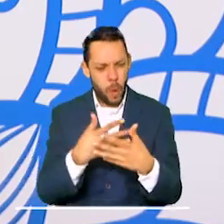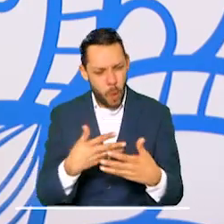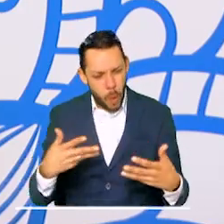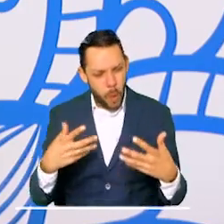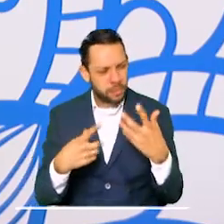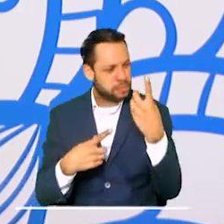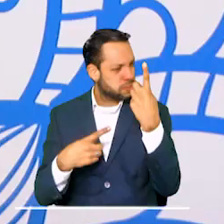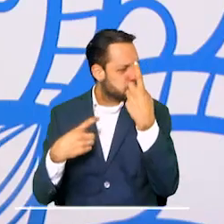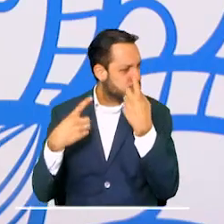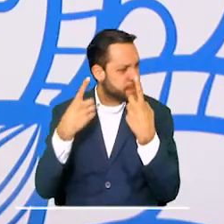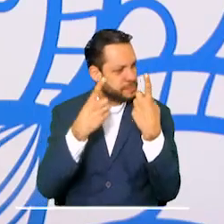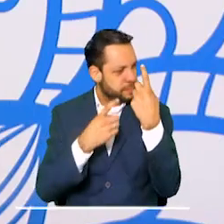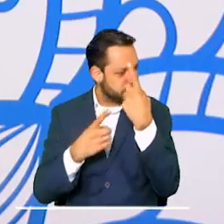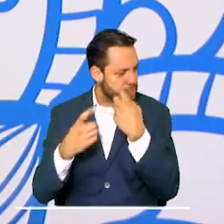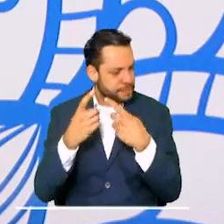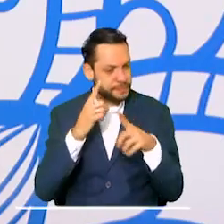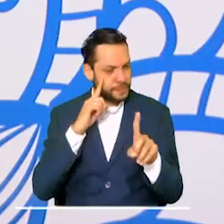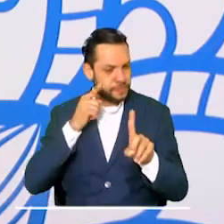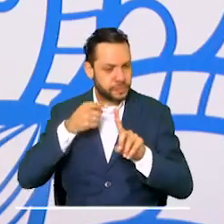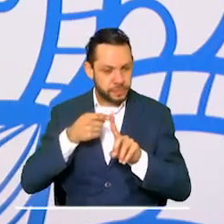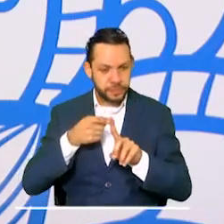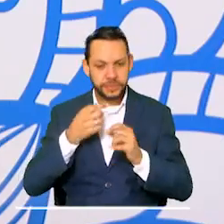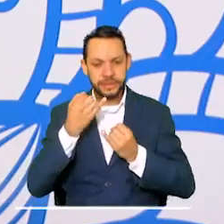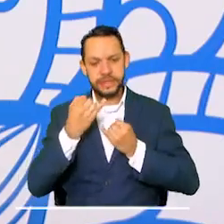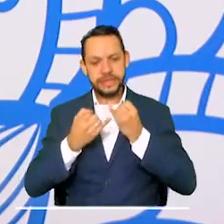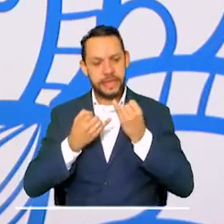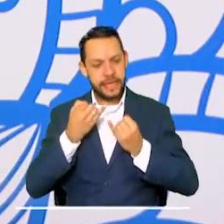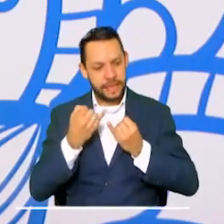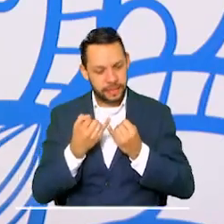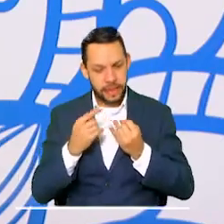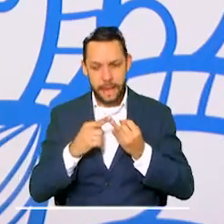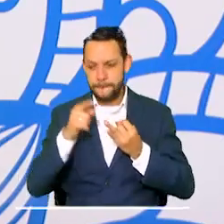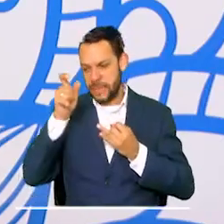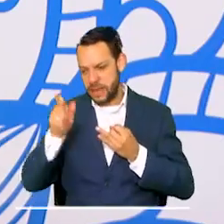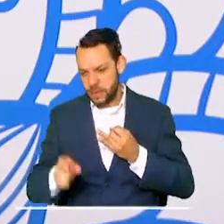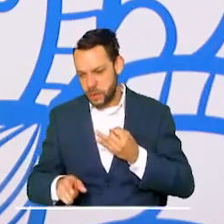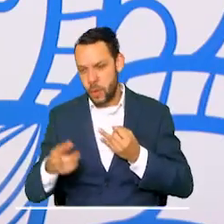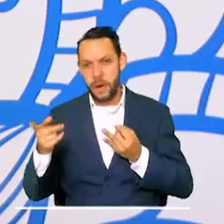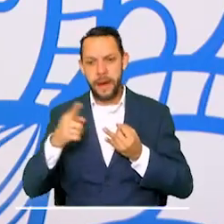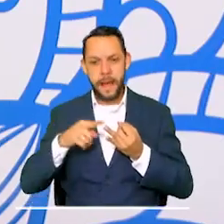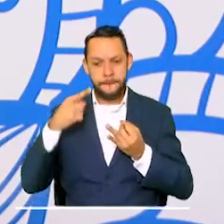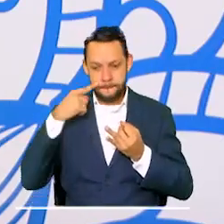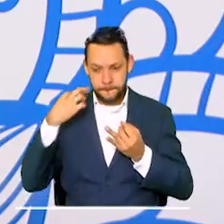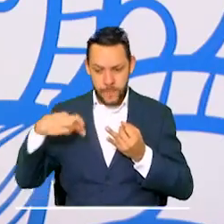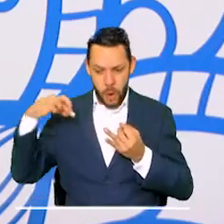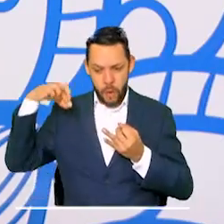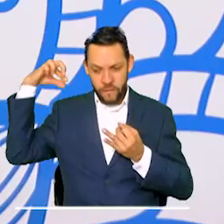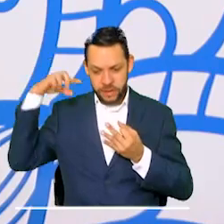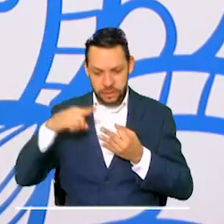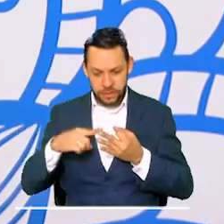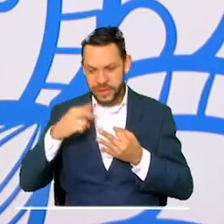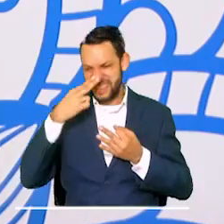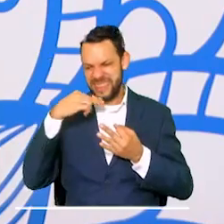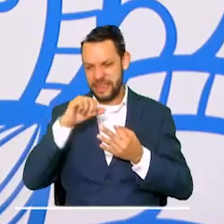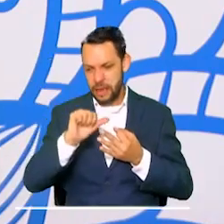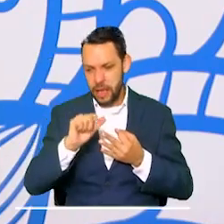a redefinir mi identidad como persona, como profesional, como amiga, como hija,